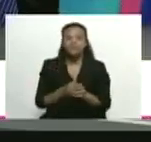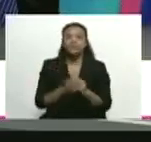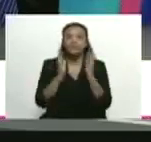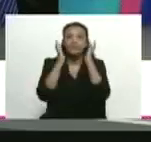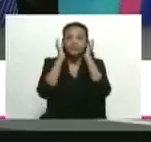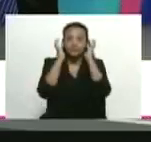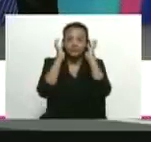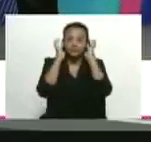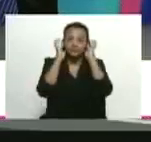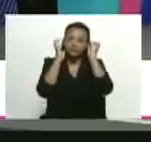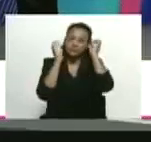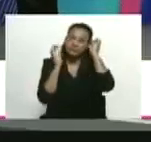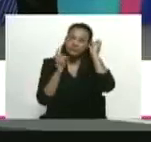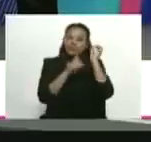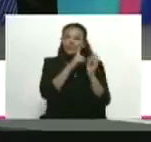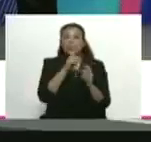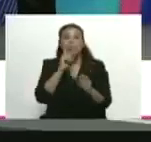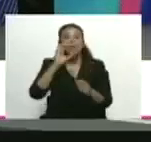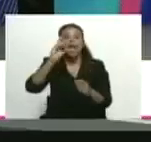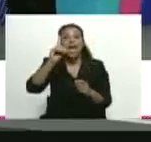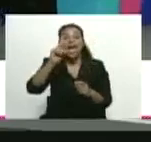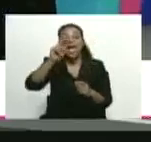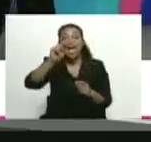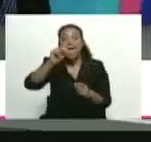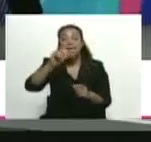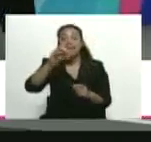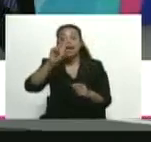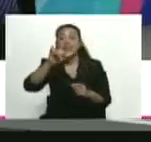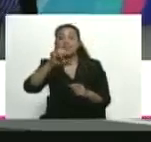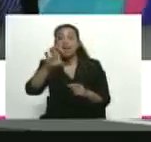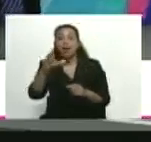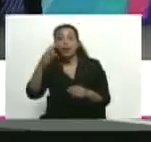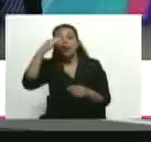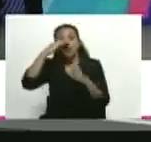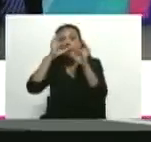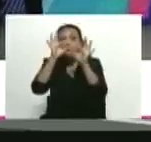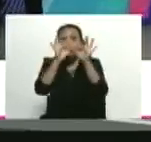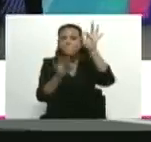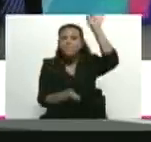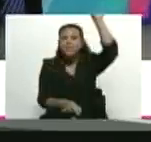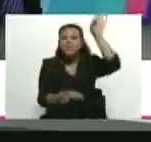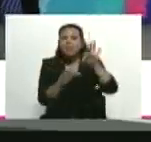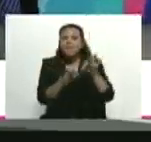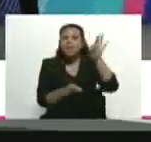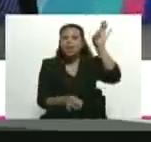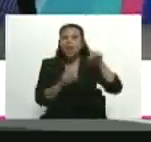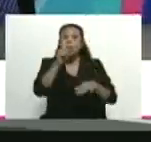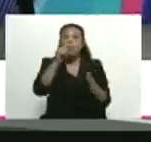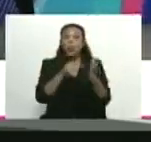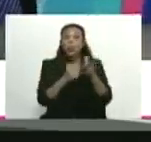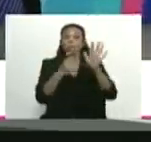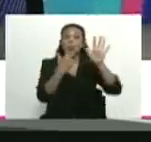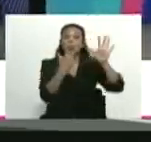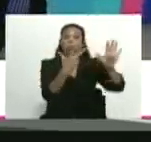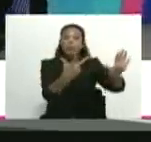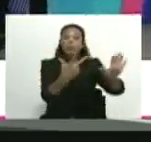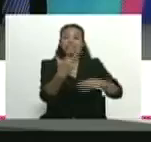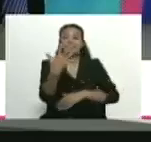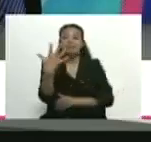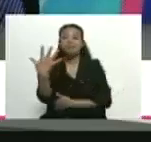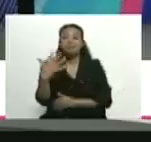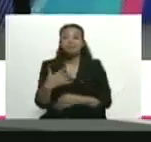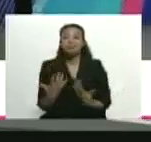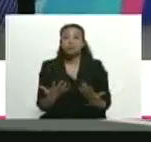presidente. Mi nombre es Daniel y bueno... ¿Cuánto mides tú, Daniel? Como 1,85. A ver, ponte aquí al lado